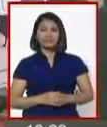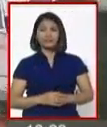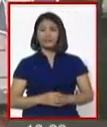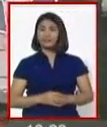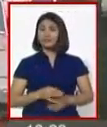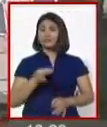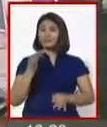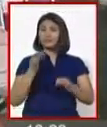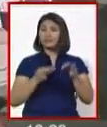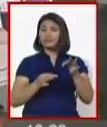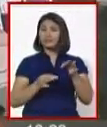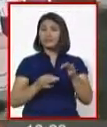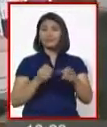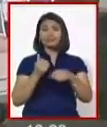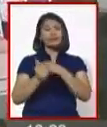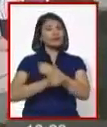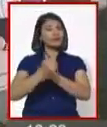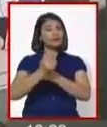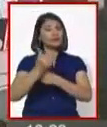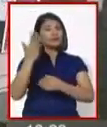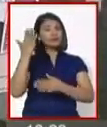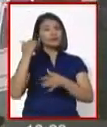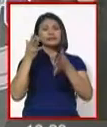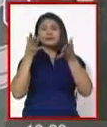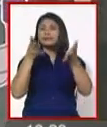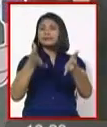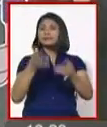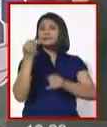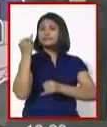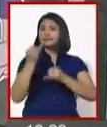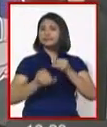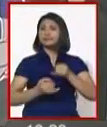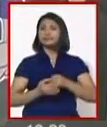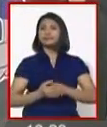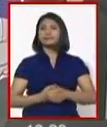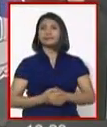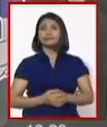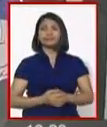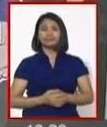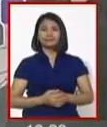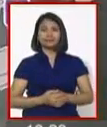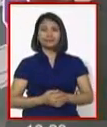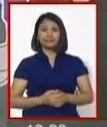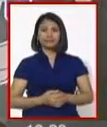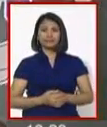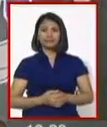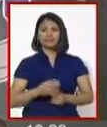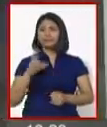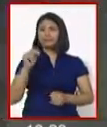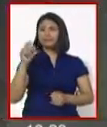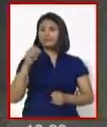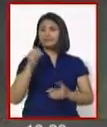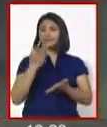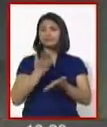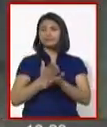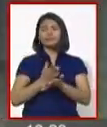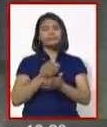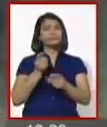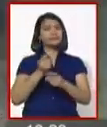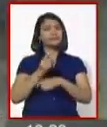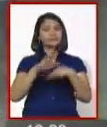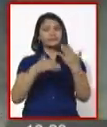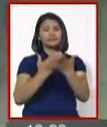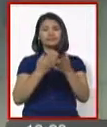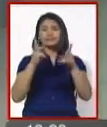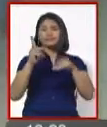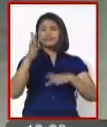Y sería, digamos, peligroso para ella porque ella, digamos, ya está en la última, digamos. No debería haber paro, digamos. Es un perjuicio para